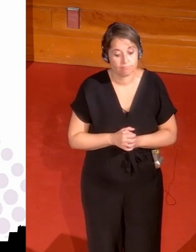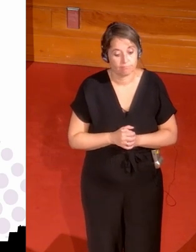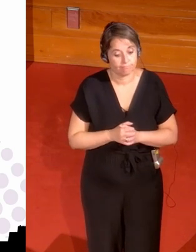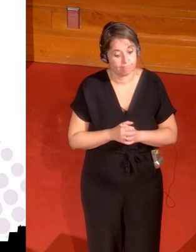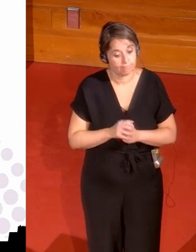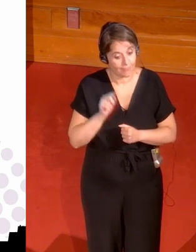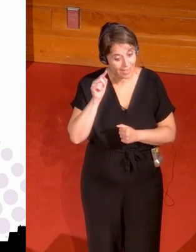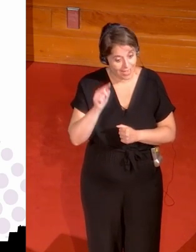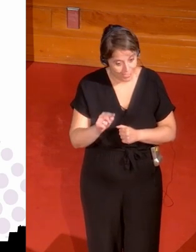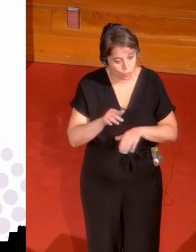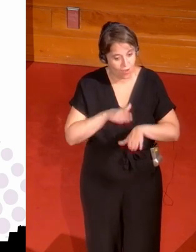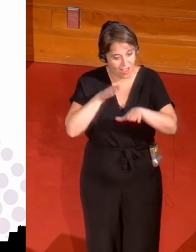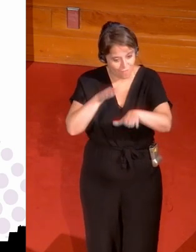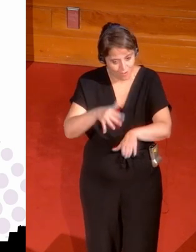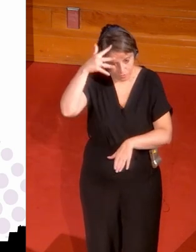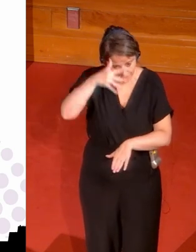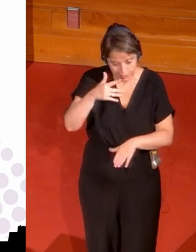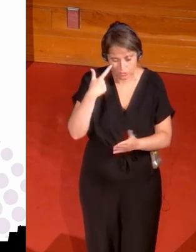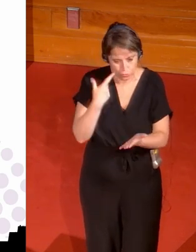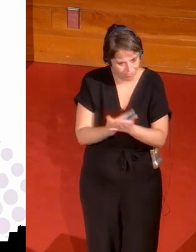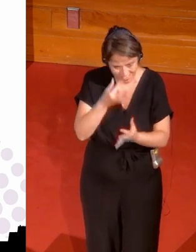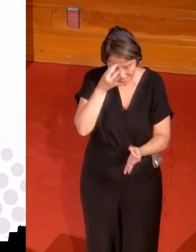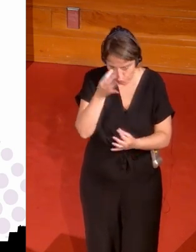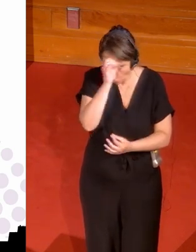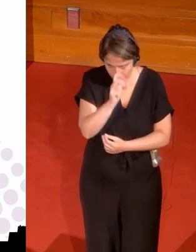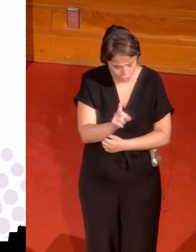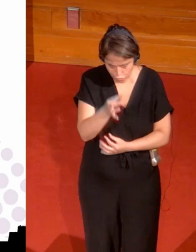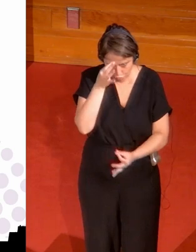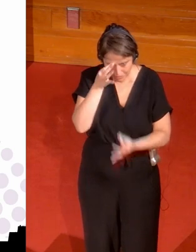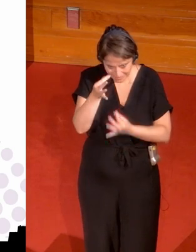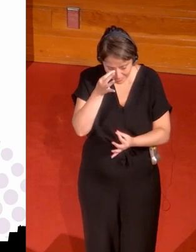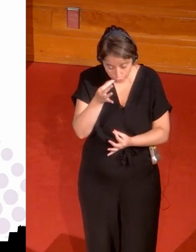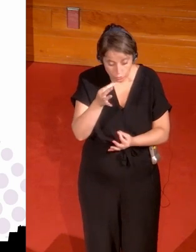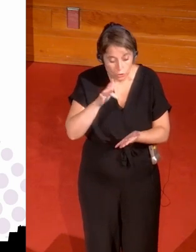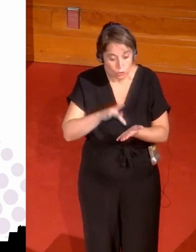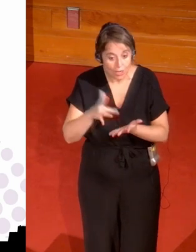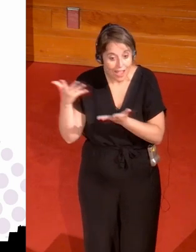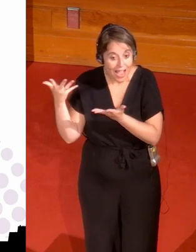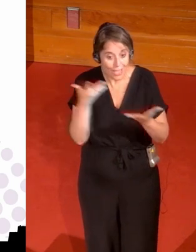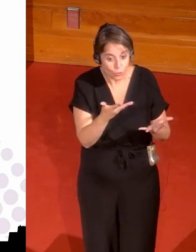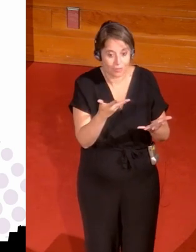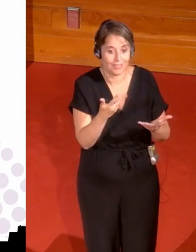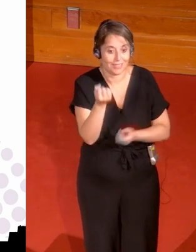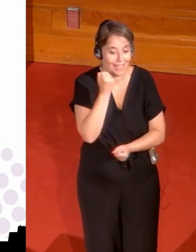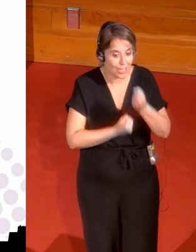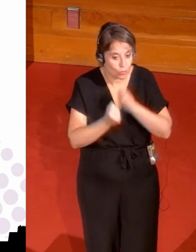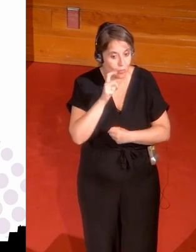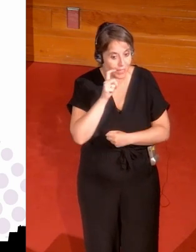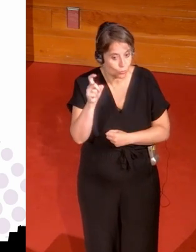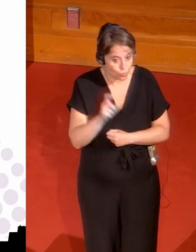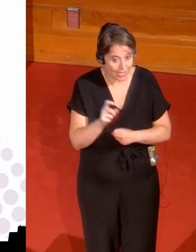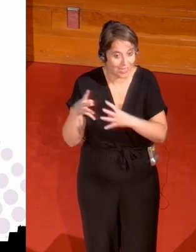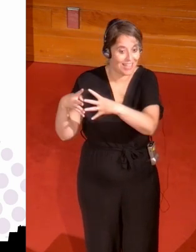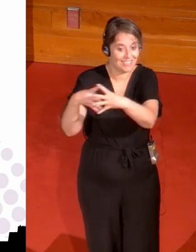el hecho dato de nuevo no es una opinión es un dato el último paquete de ayudas económicas a Ucrania por parte de